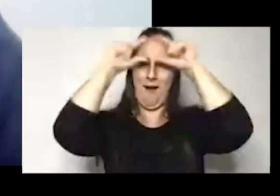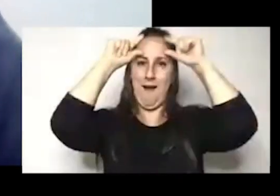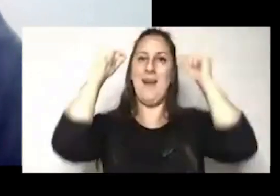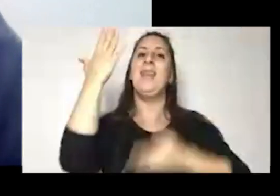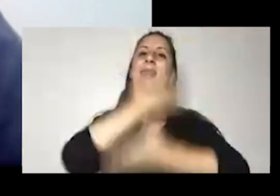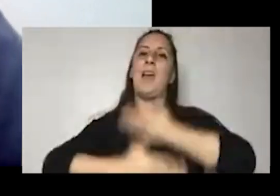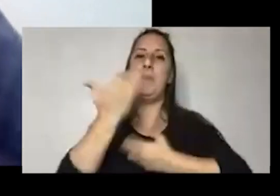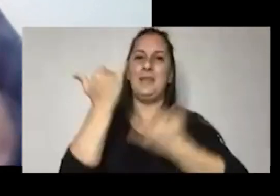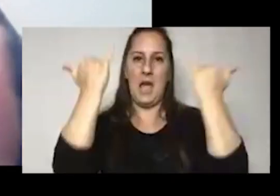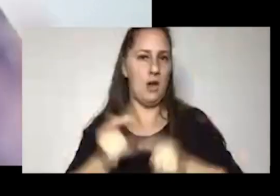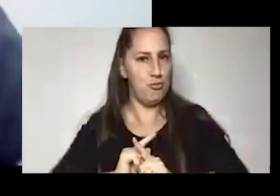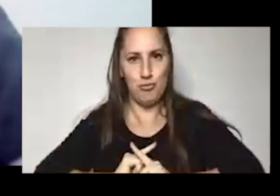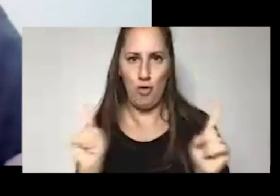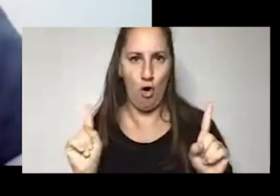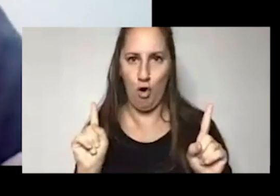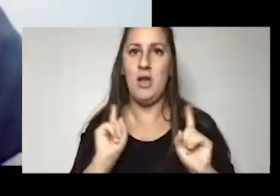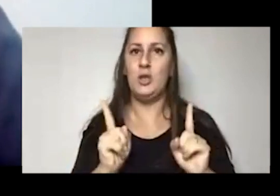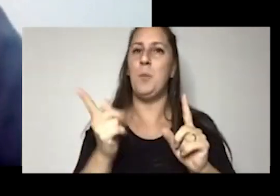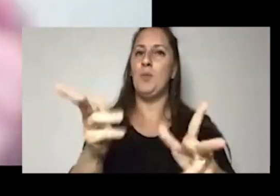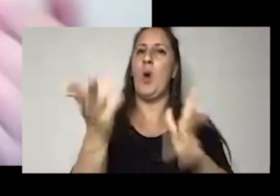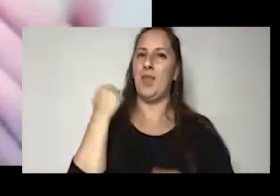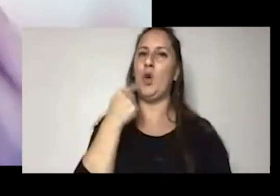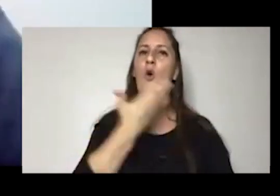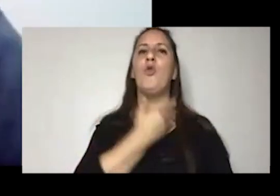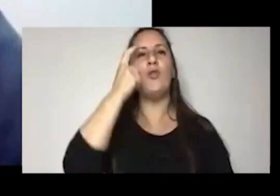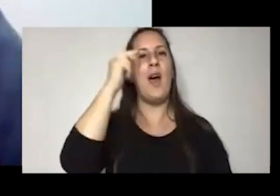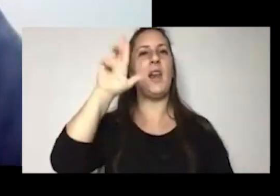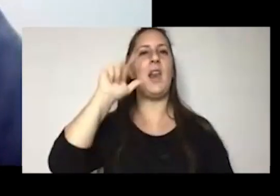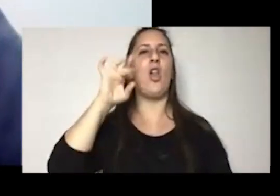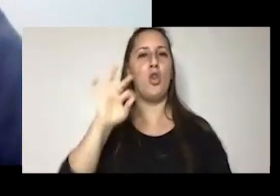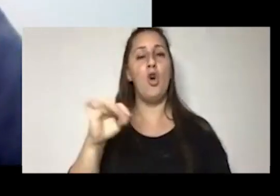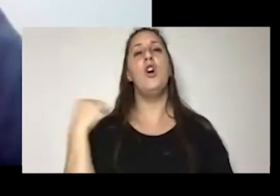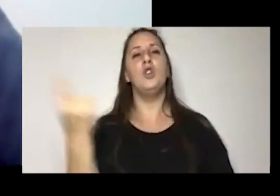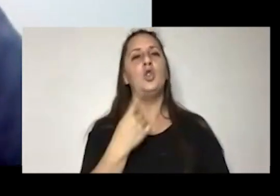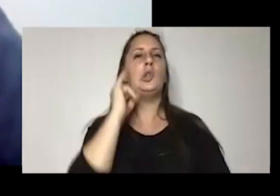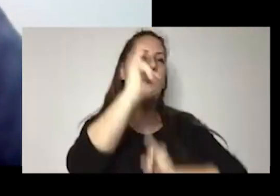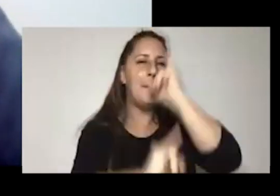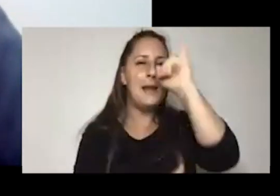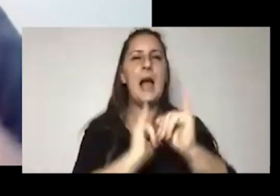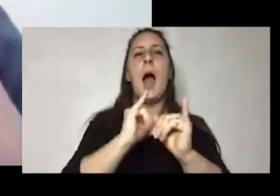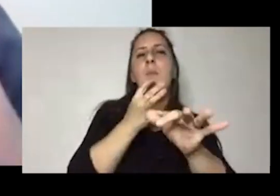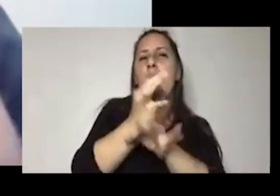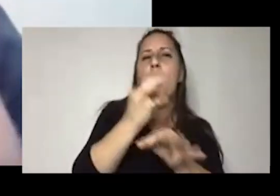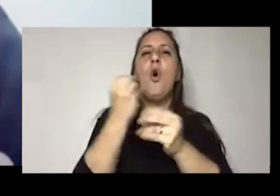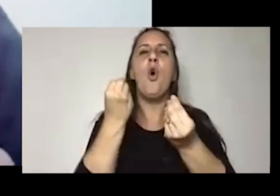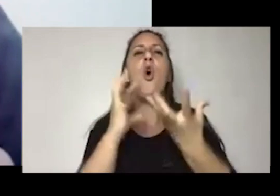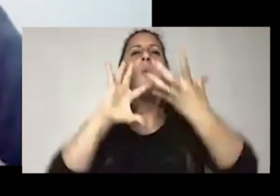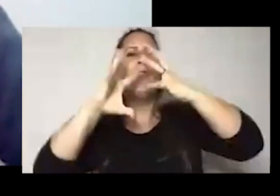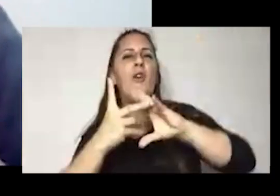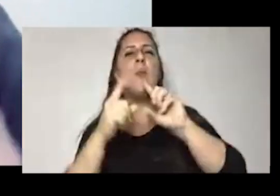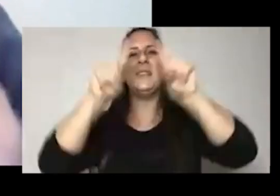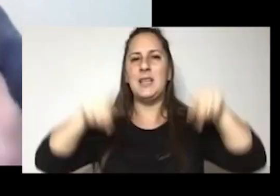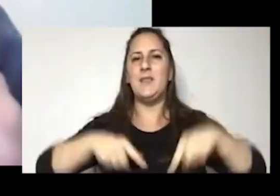es lo que mencionaba hoy Fernando. Nosotros tratamos de instruir y contar justamente de lo que se trata del certificado único de discapacidad para